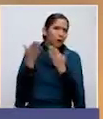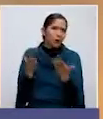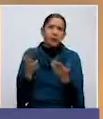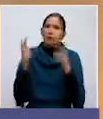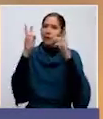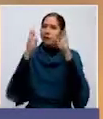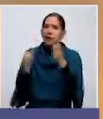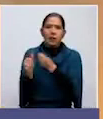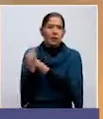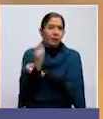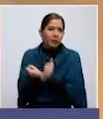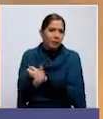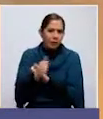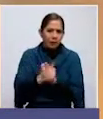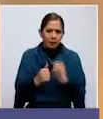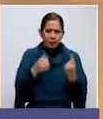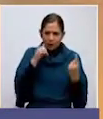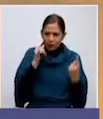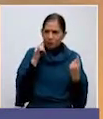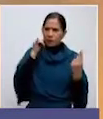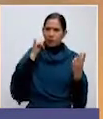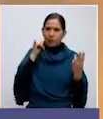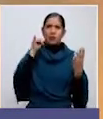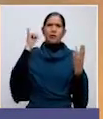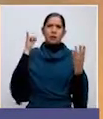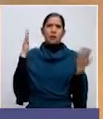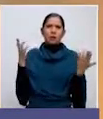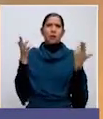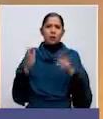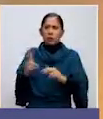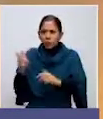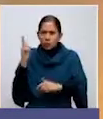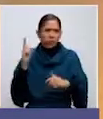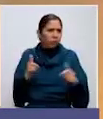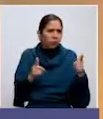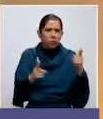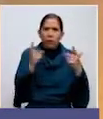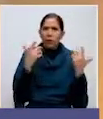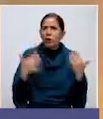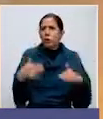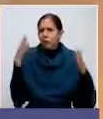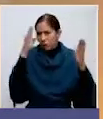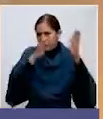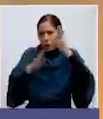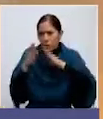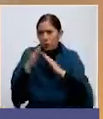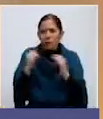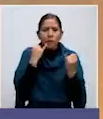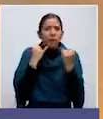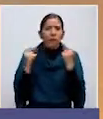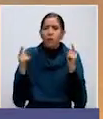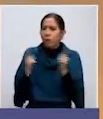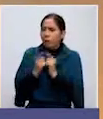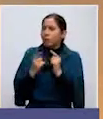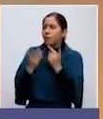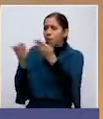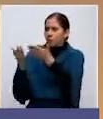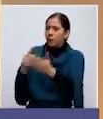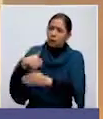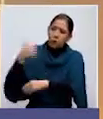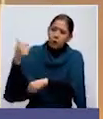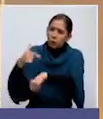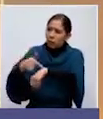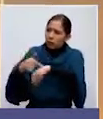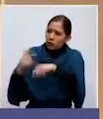días, casos de, bueno, pues, delincuencia están sumamente preocupando. Bueno, nosotros con este informe retornamos hasta cualquier otro